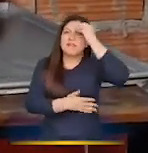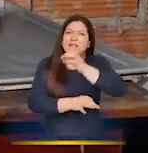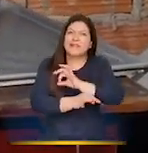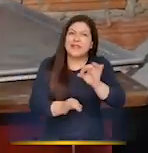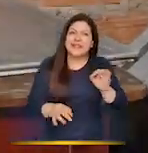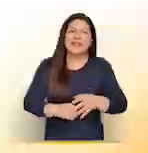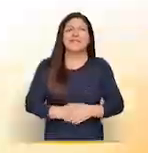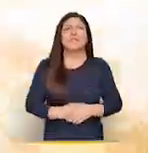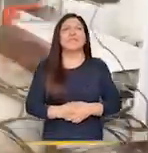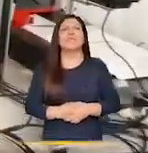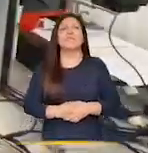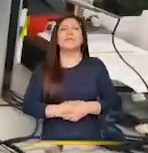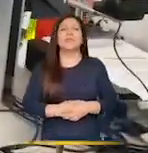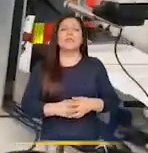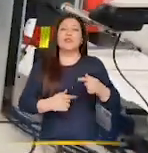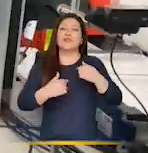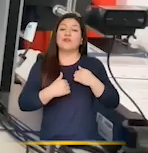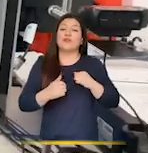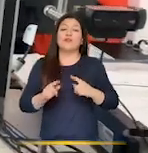no aprenden.